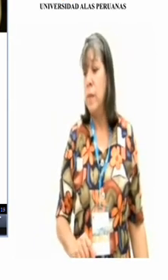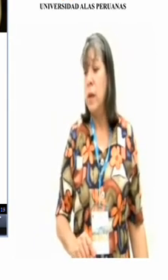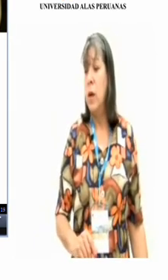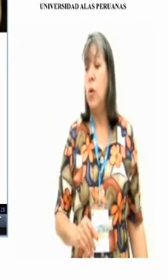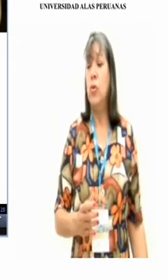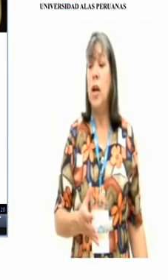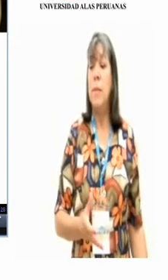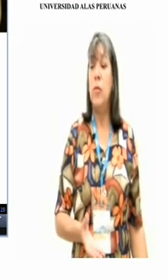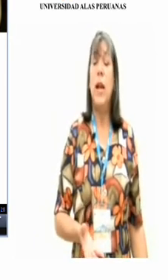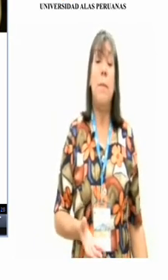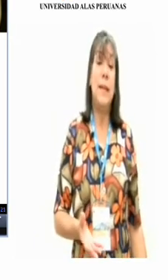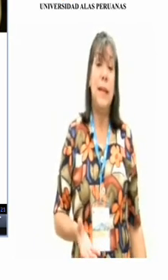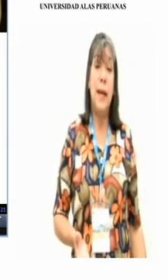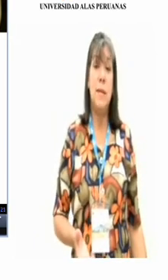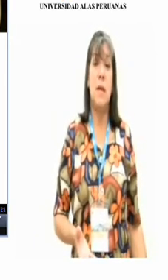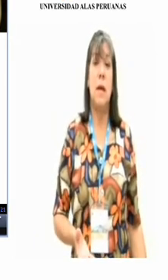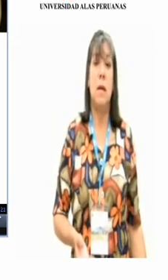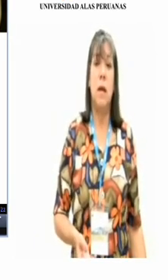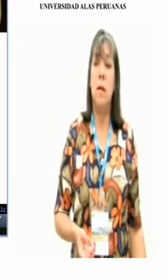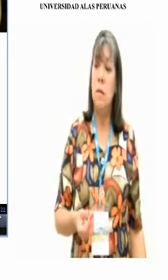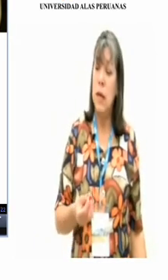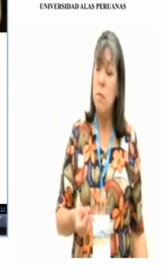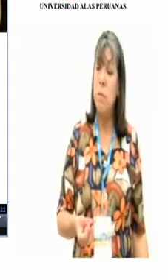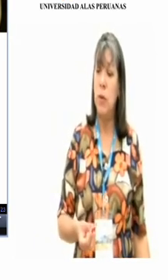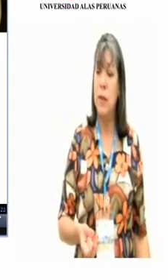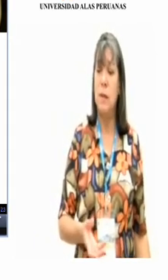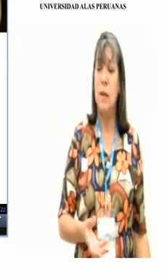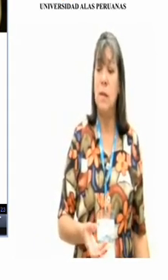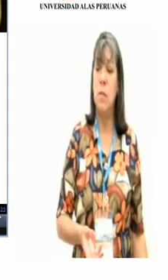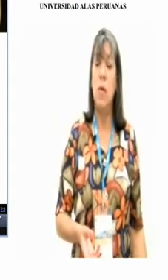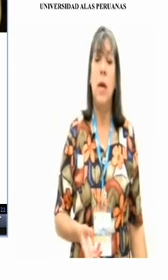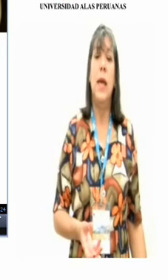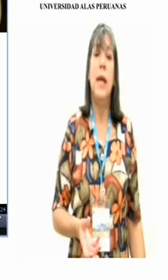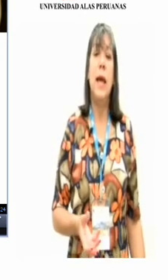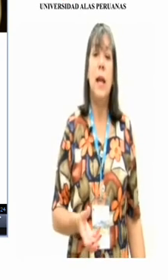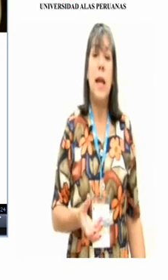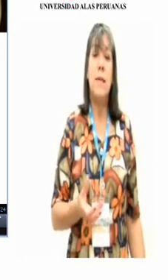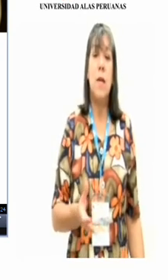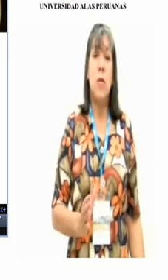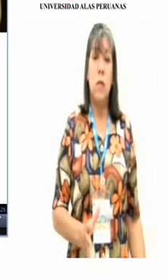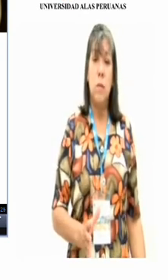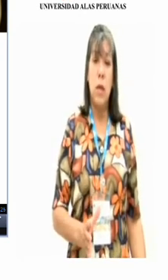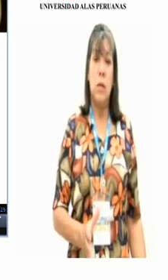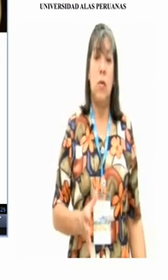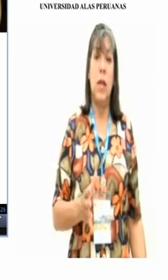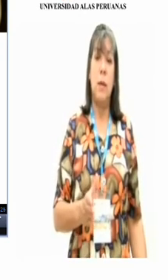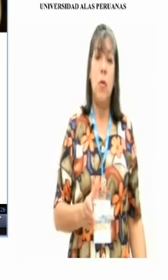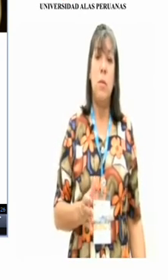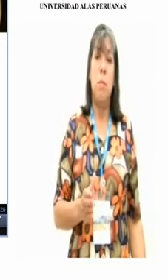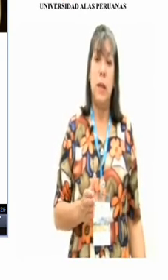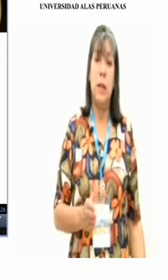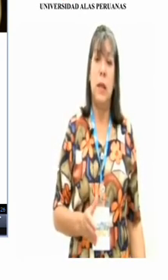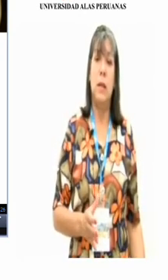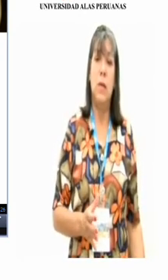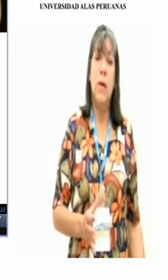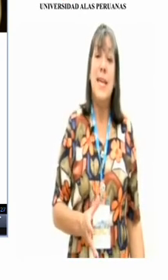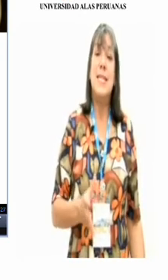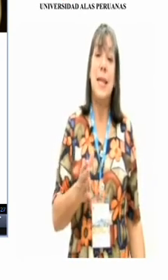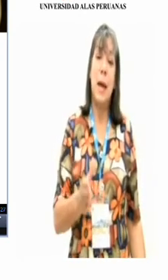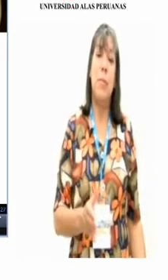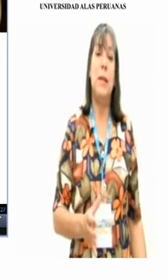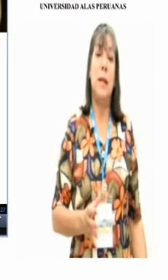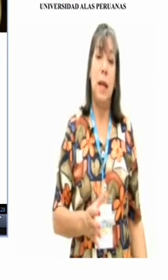ella. Otro elemento es la pertinencia. Es importantísimo que ese conocimiento que estamos